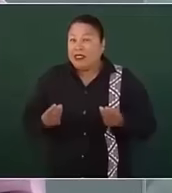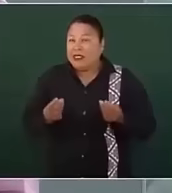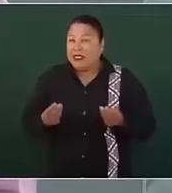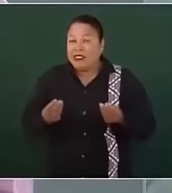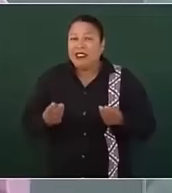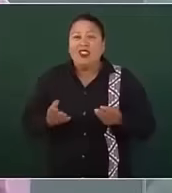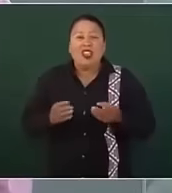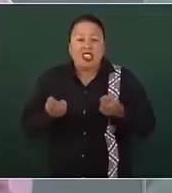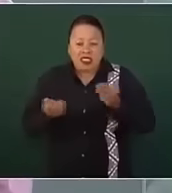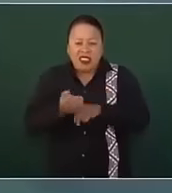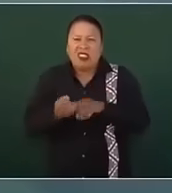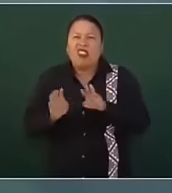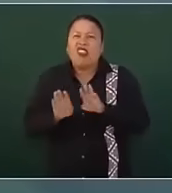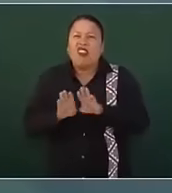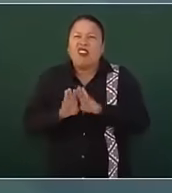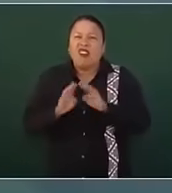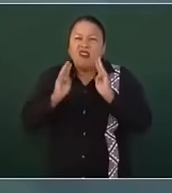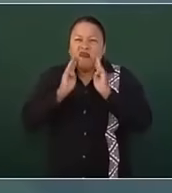narcogobierno.